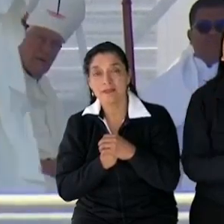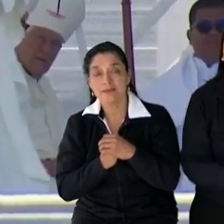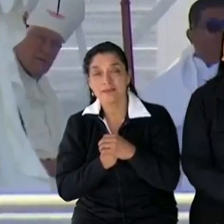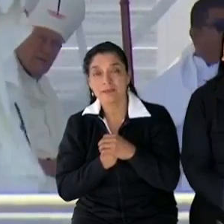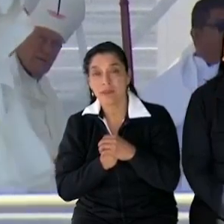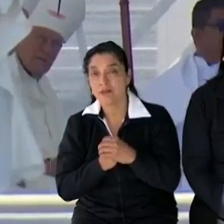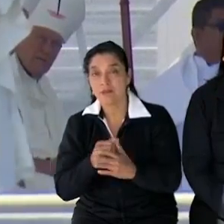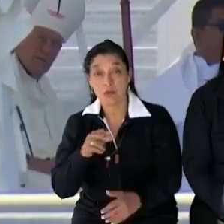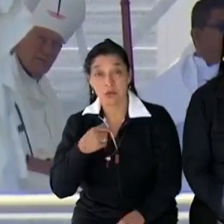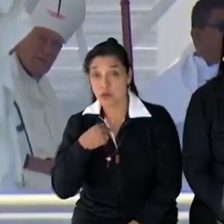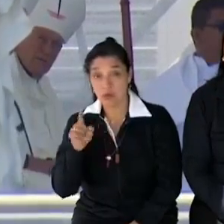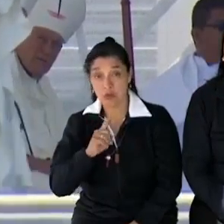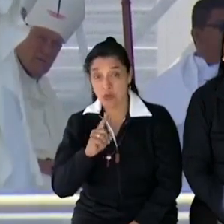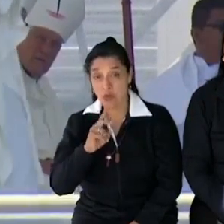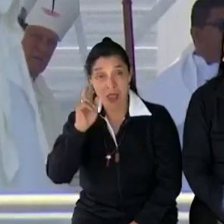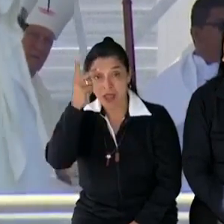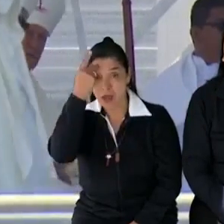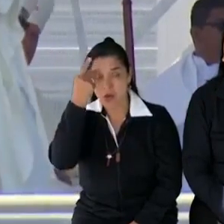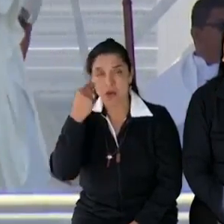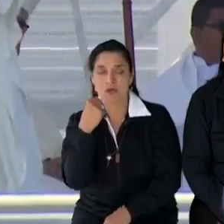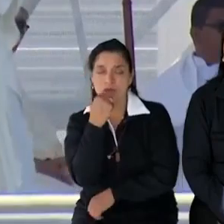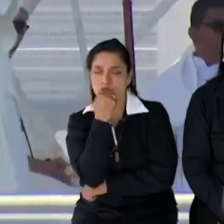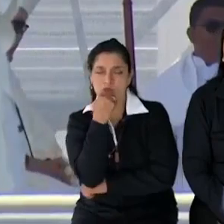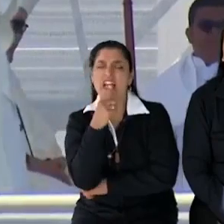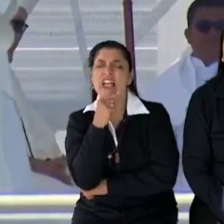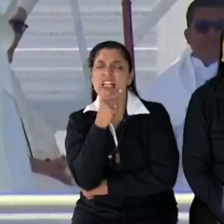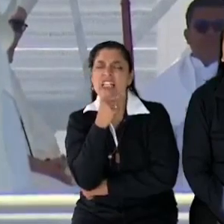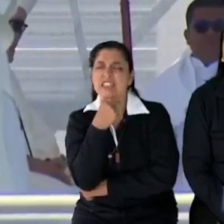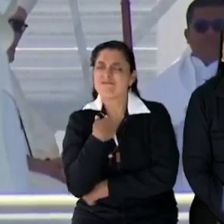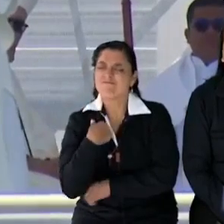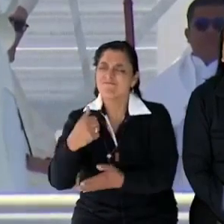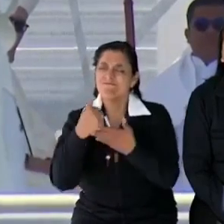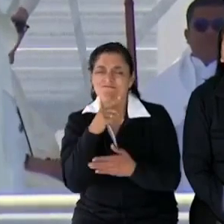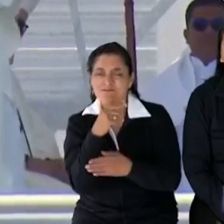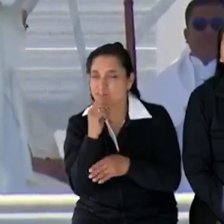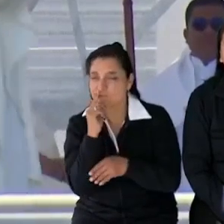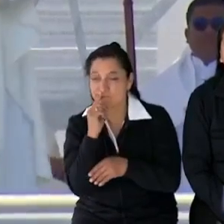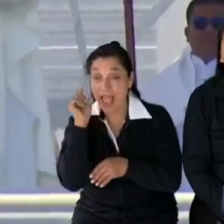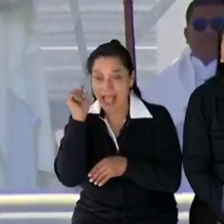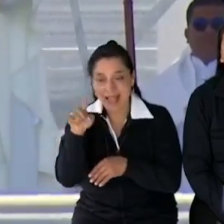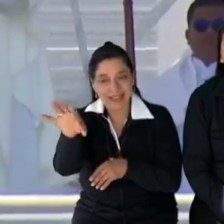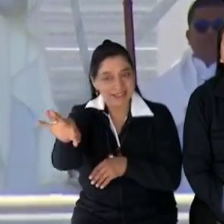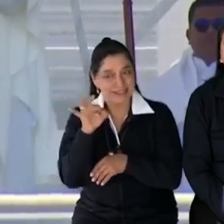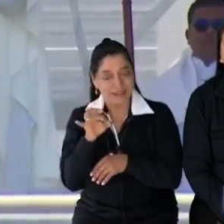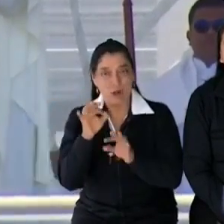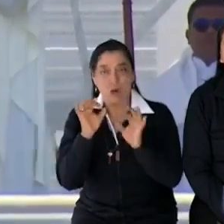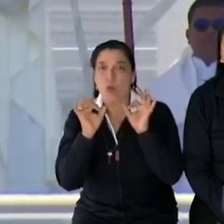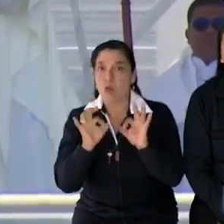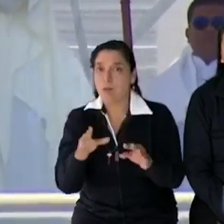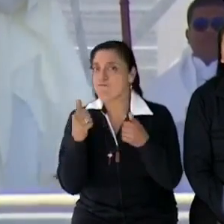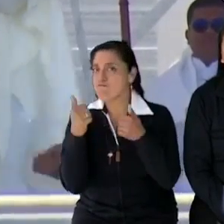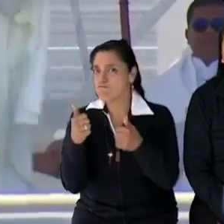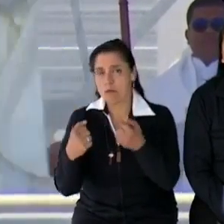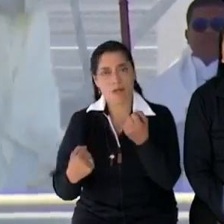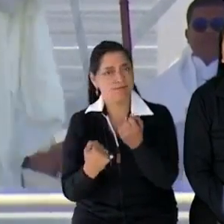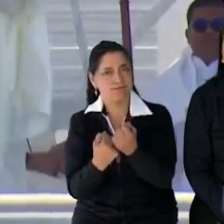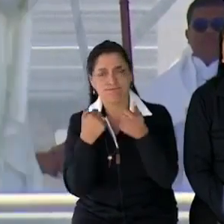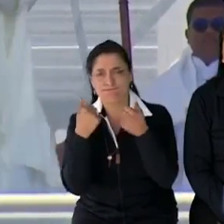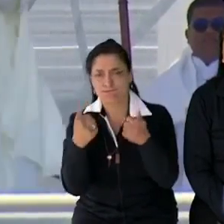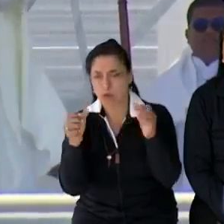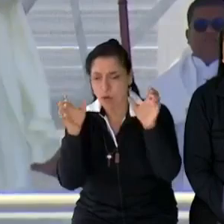No me equivoqué cuando lo elegí. Fuimos dos puntales de